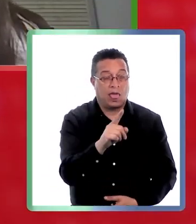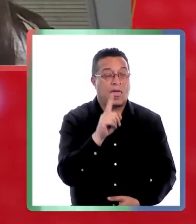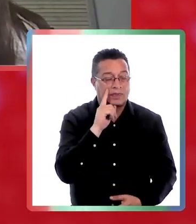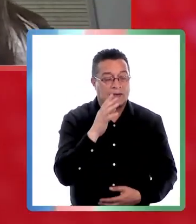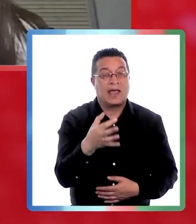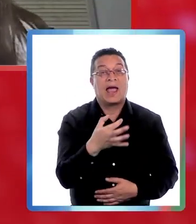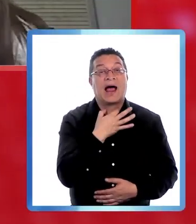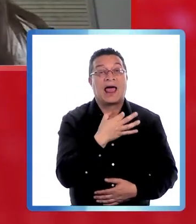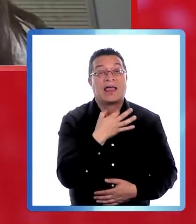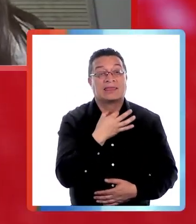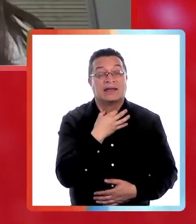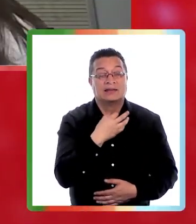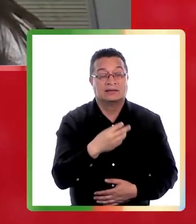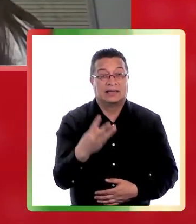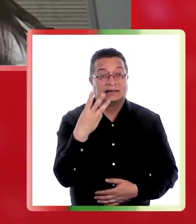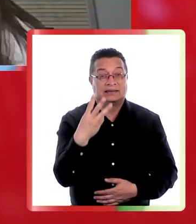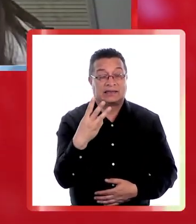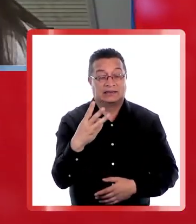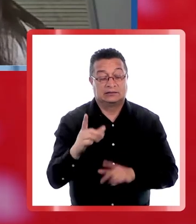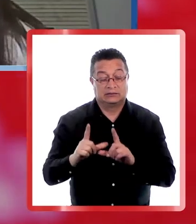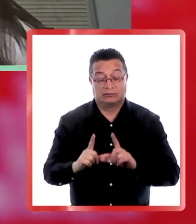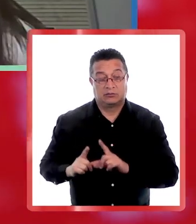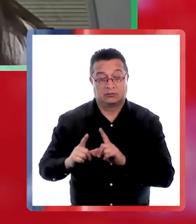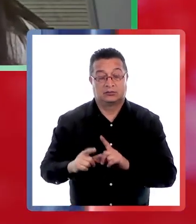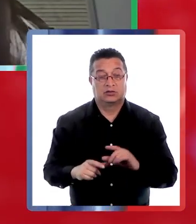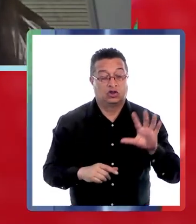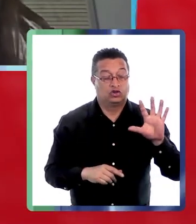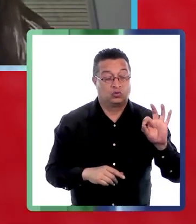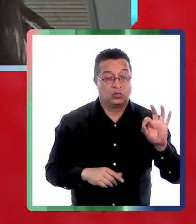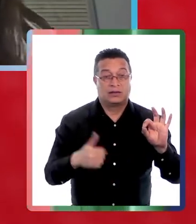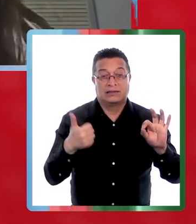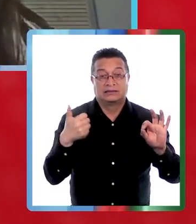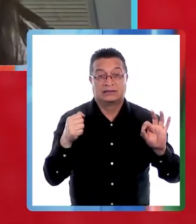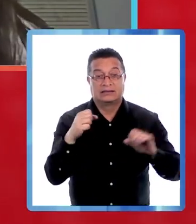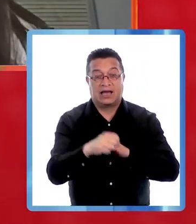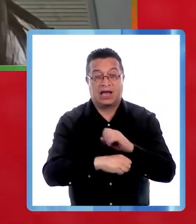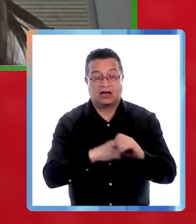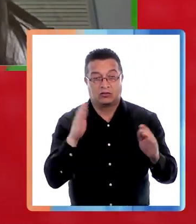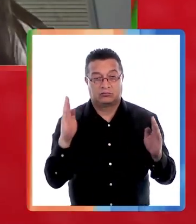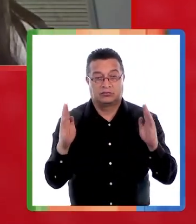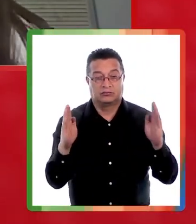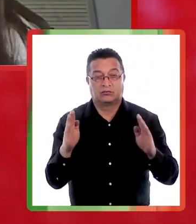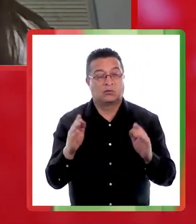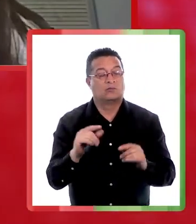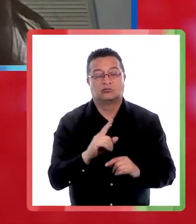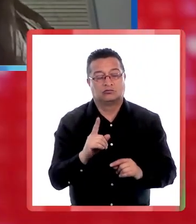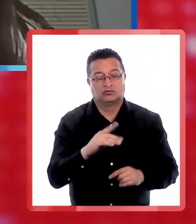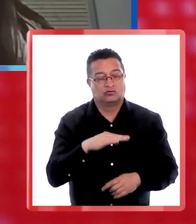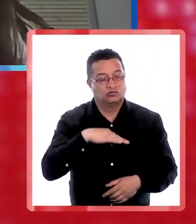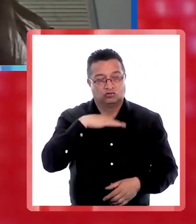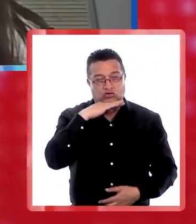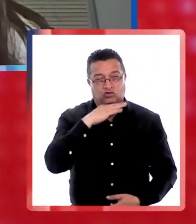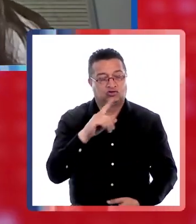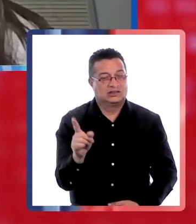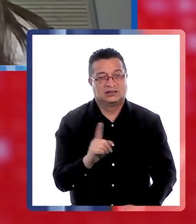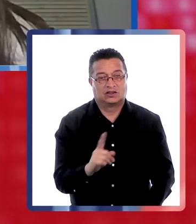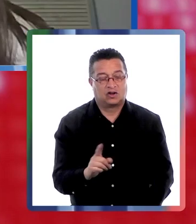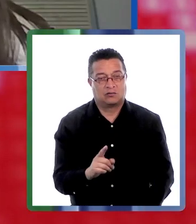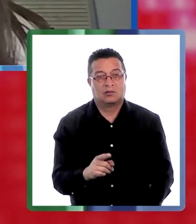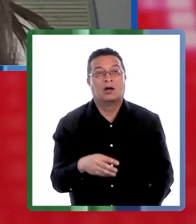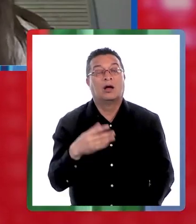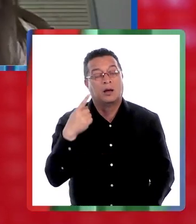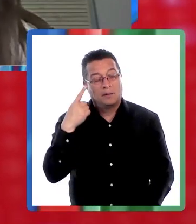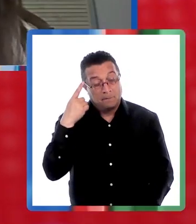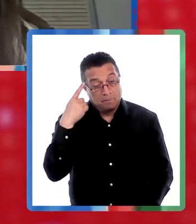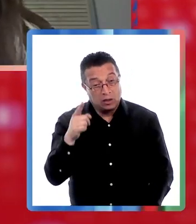tienen garantizadas, me parece que 3 mamografías entre los 50 y los 60 años, que es insuficiente. Claro. Ahora,